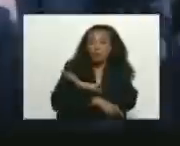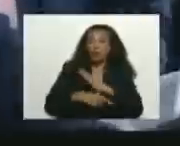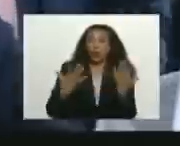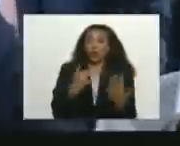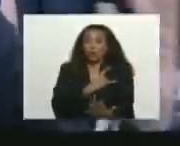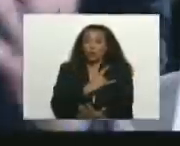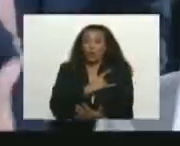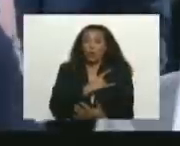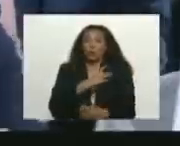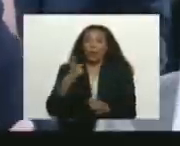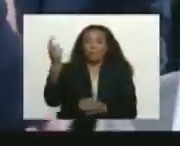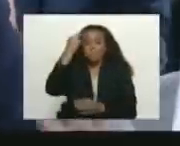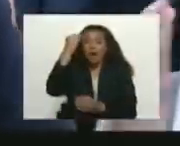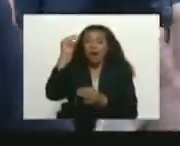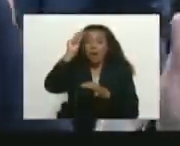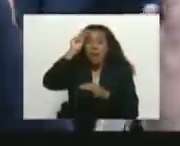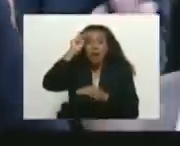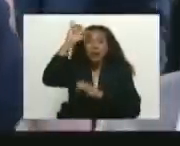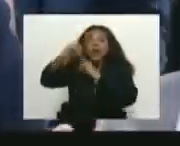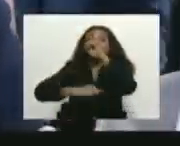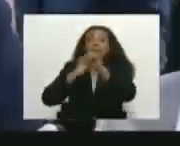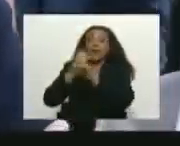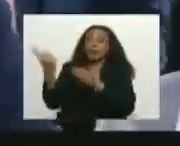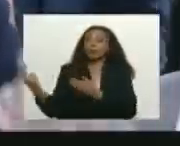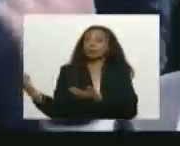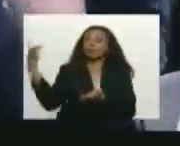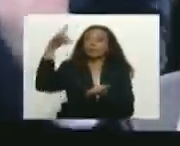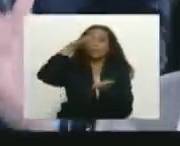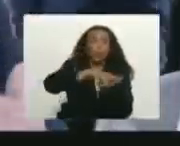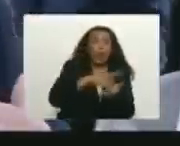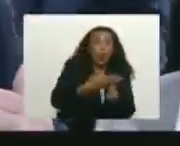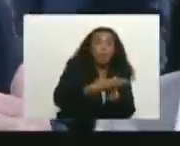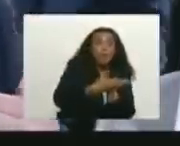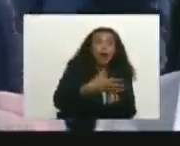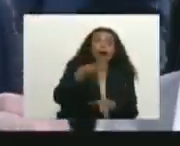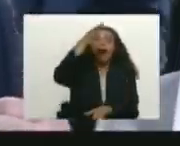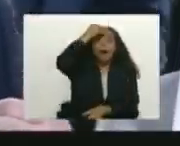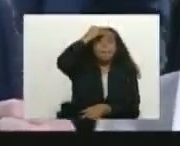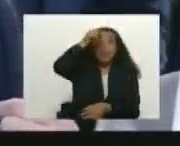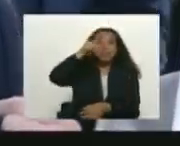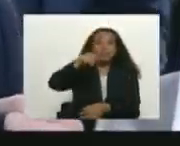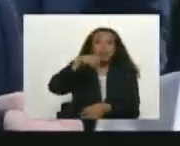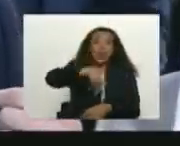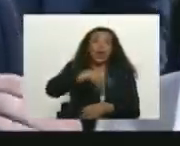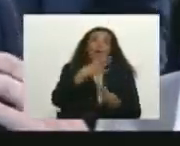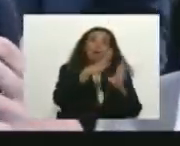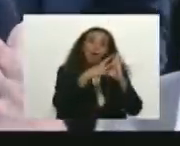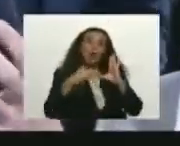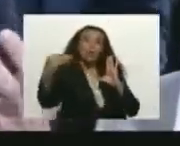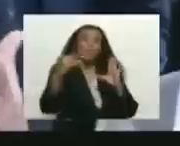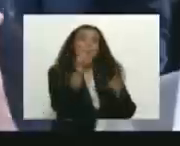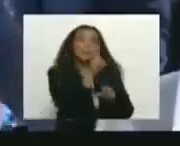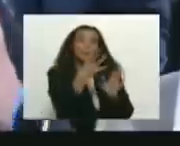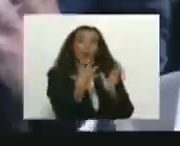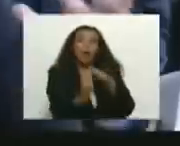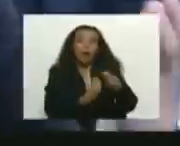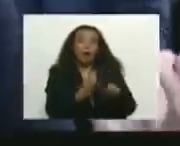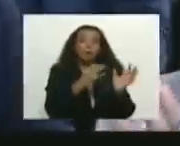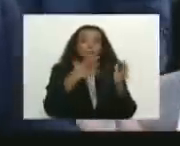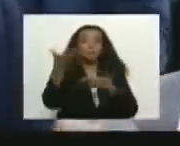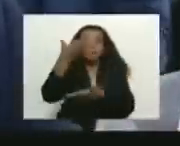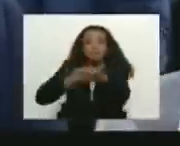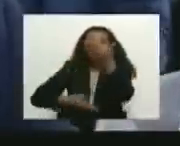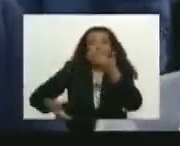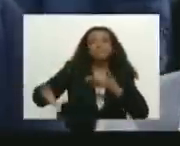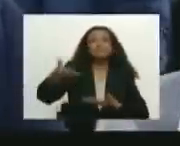maestros internacionales a enseñar, a compartir su conocimiento y también aprender de lo que hacemos acá. Eso es como es la